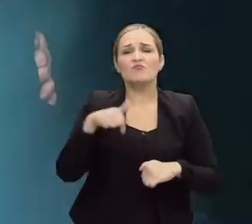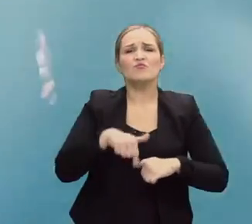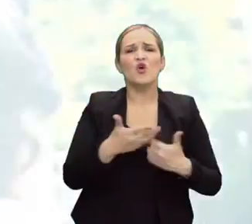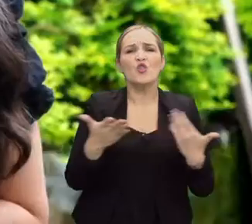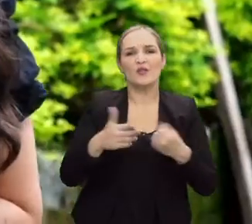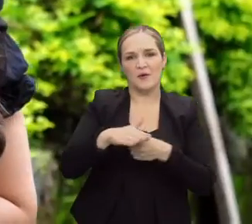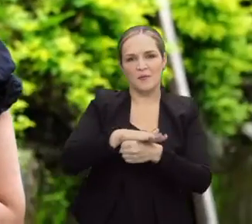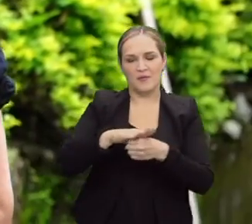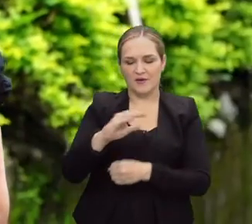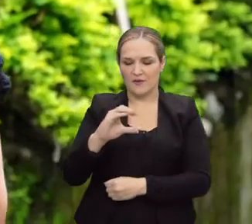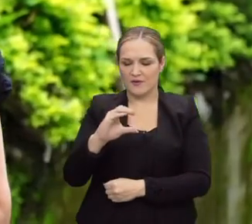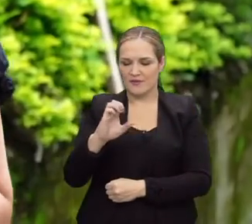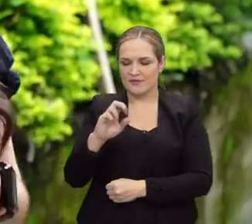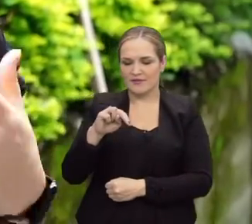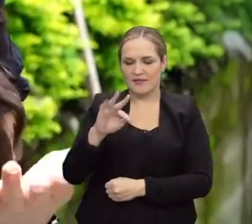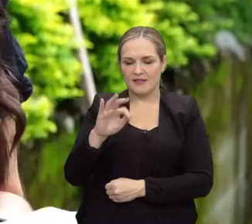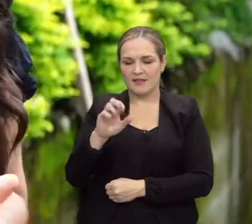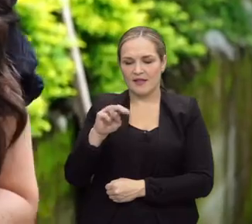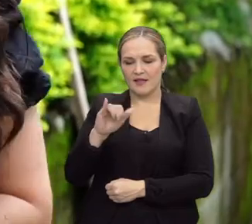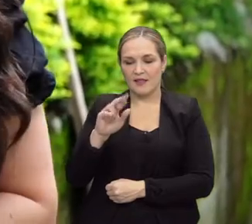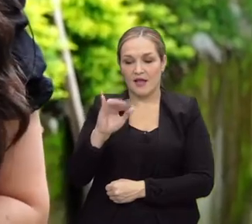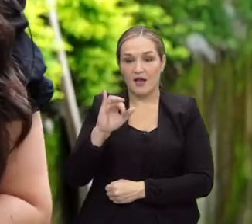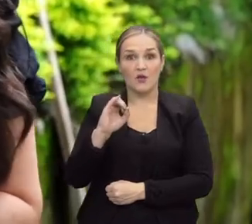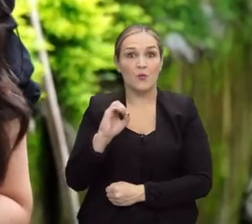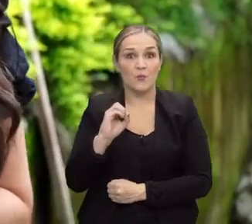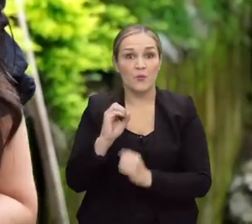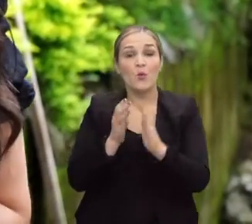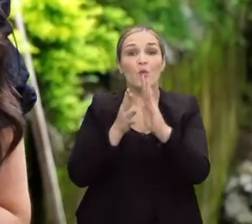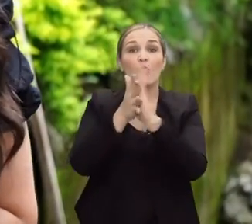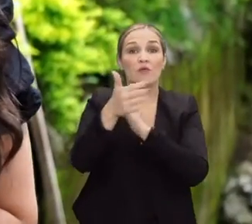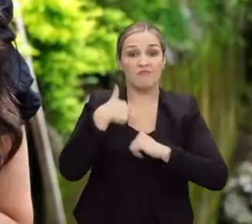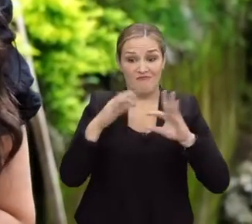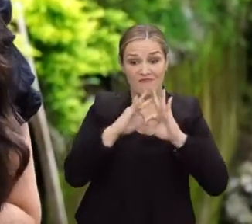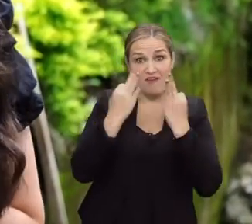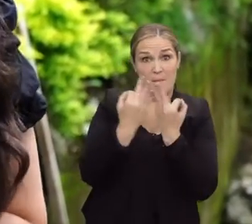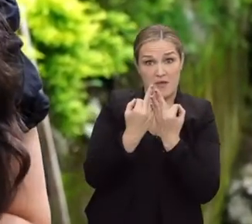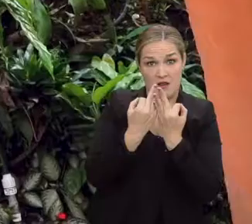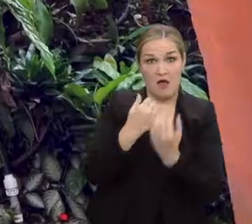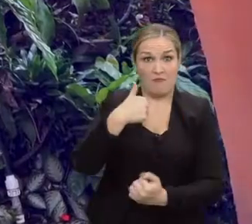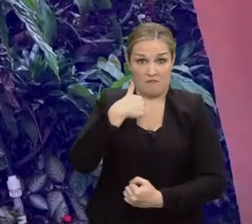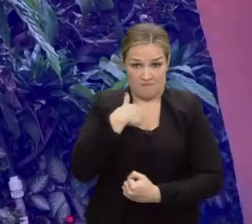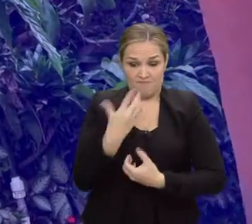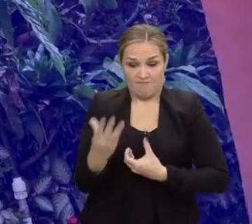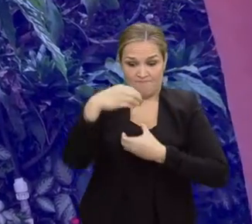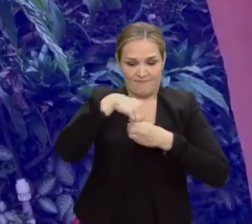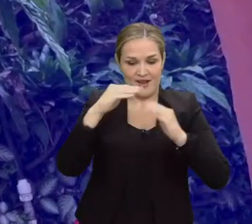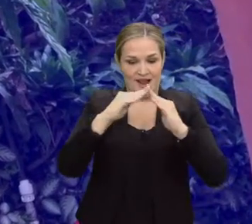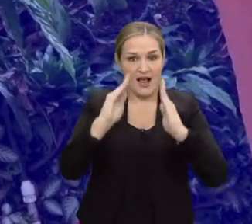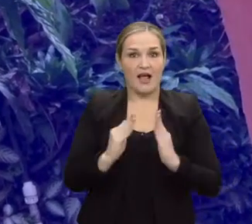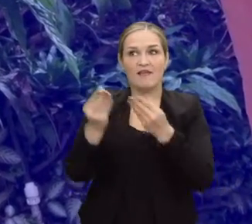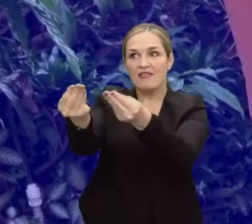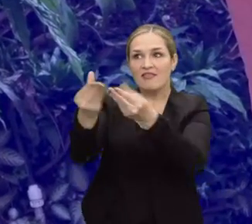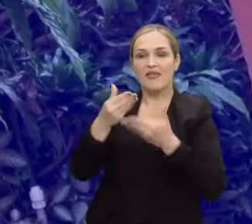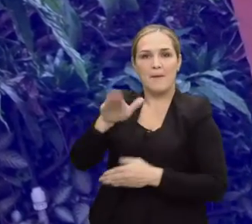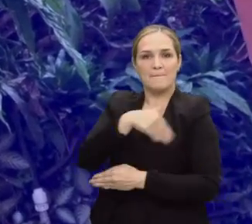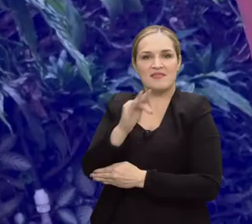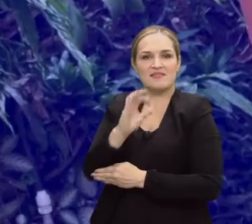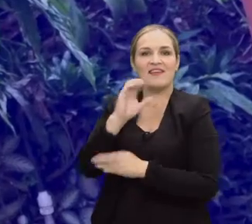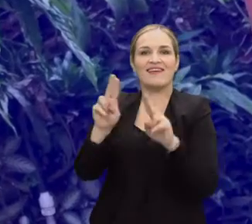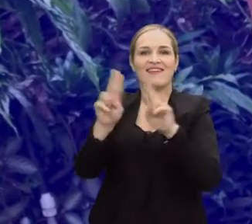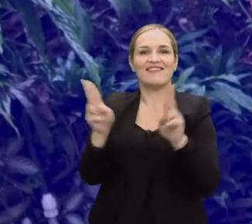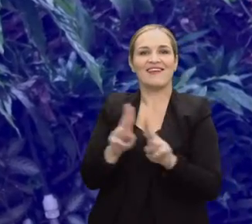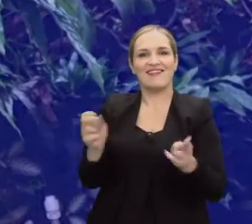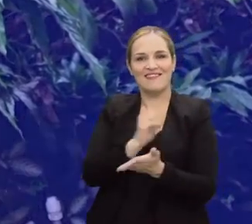Me encuentro en el barrio Centenario y les cuento a todos que mi familia y yo hemos sido beneficiados del programa Hogares